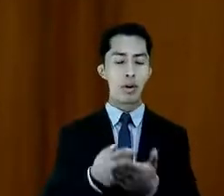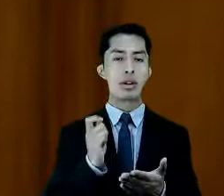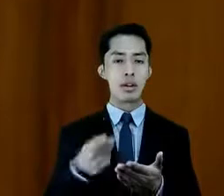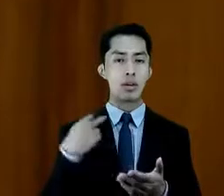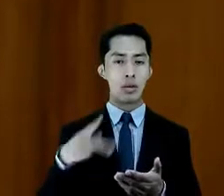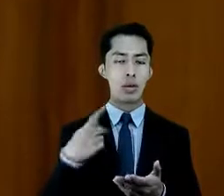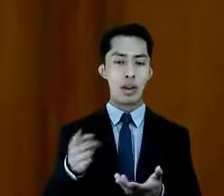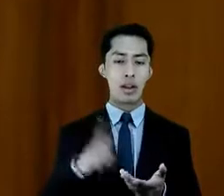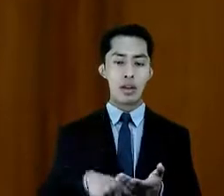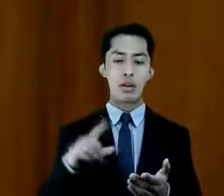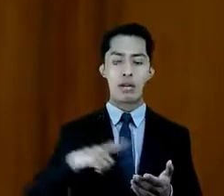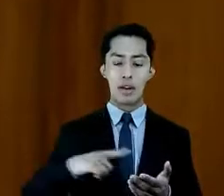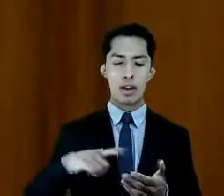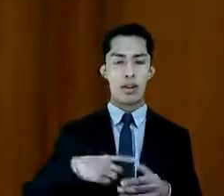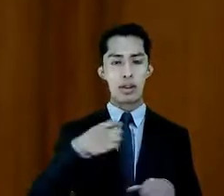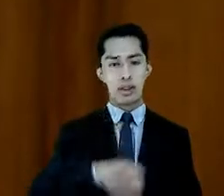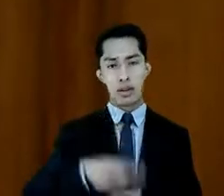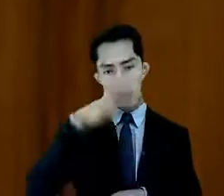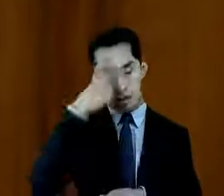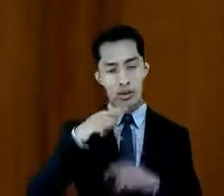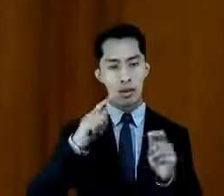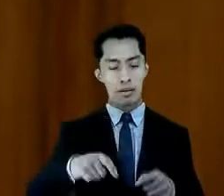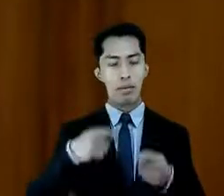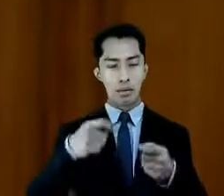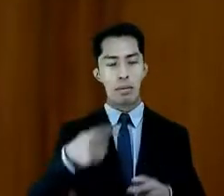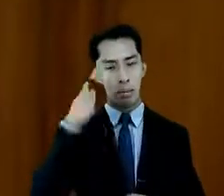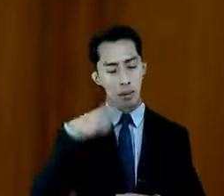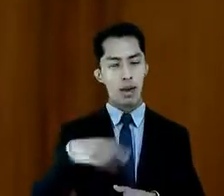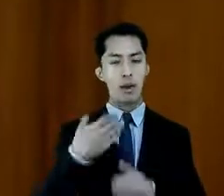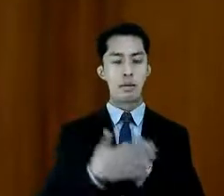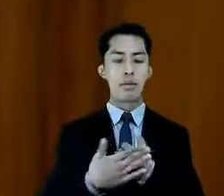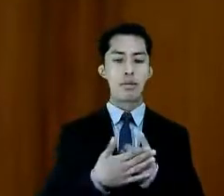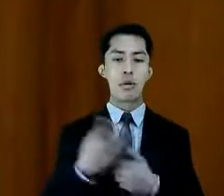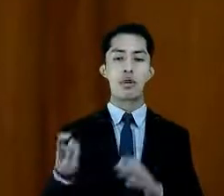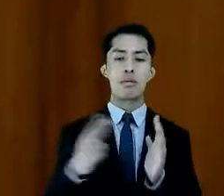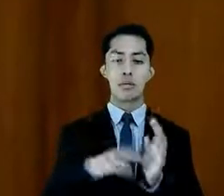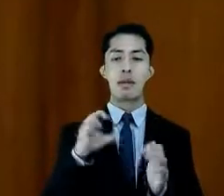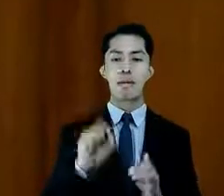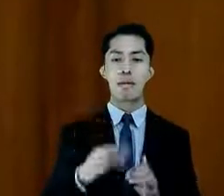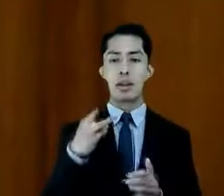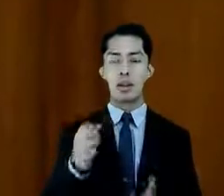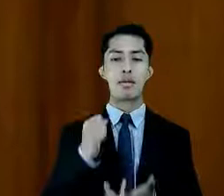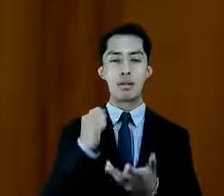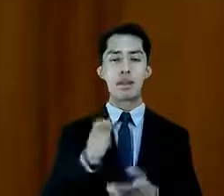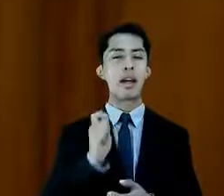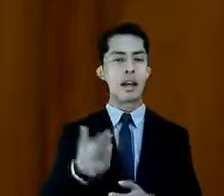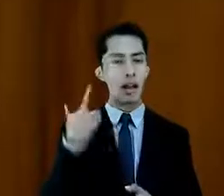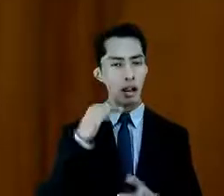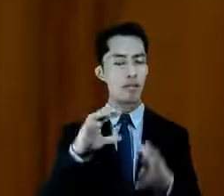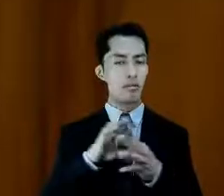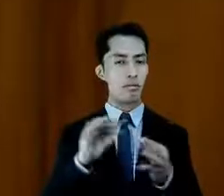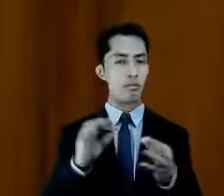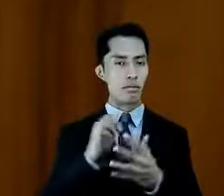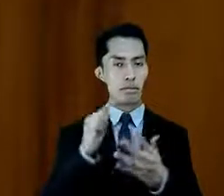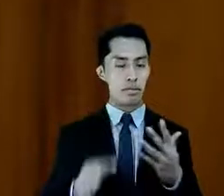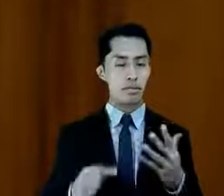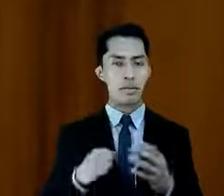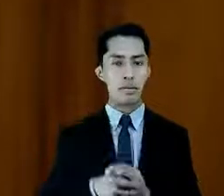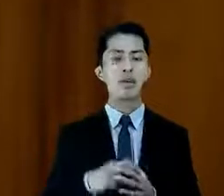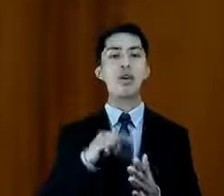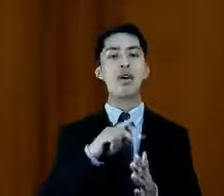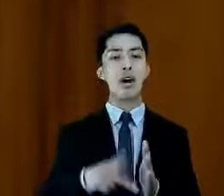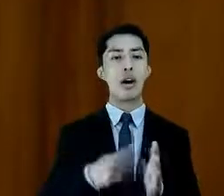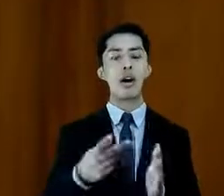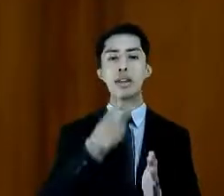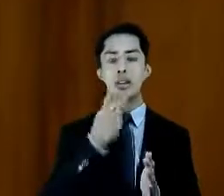presupuesto de egresos del Gobierno del Estado de México para el ejercicio fiscal 2023 de conformidad con lo siguiente. Reiterando